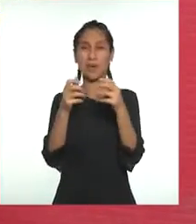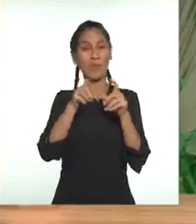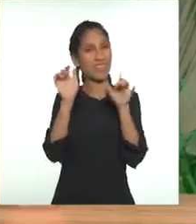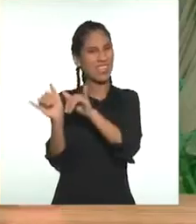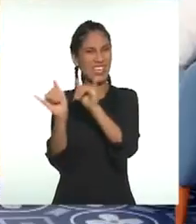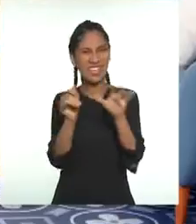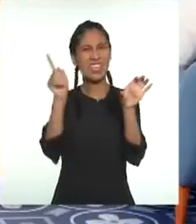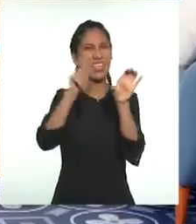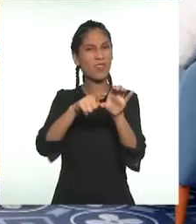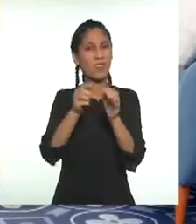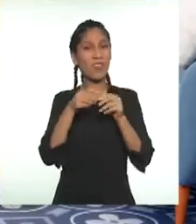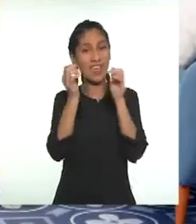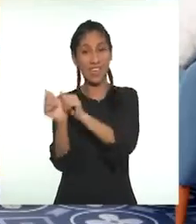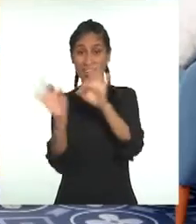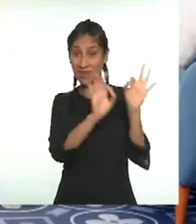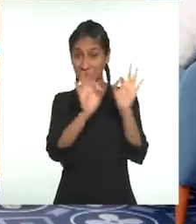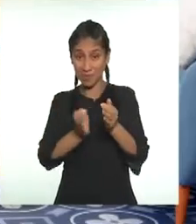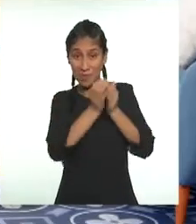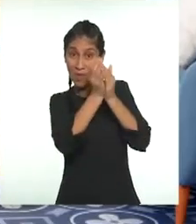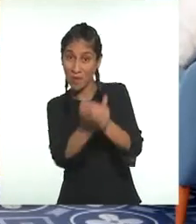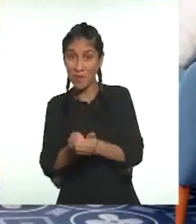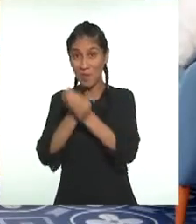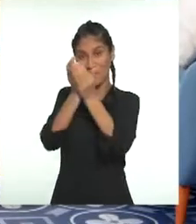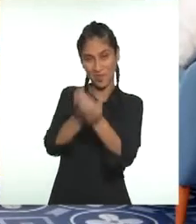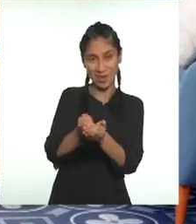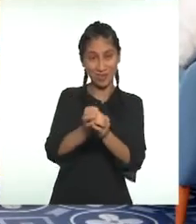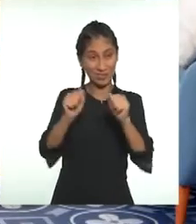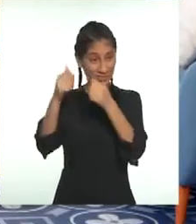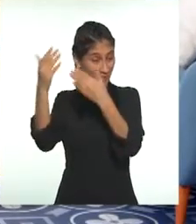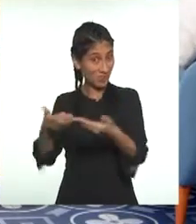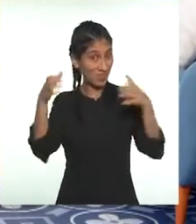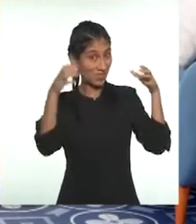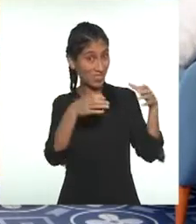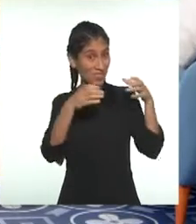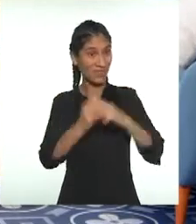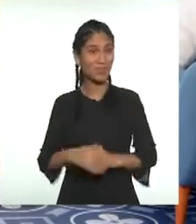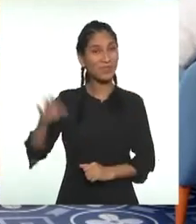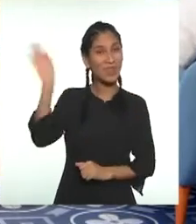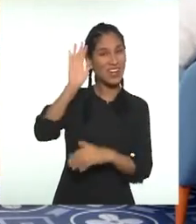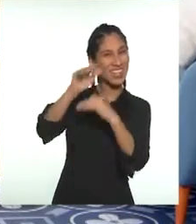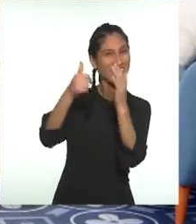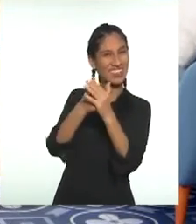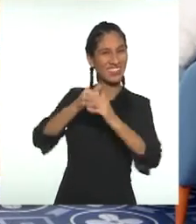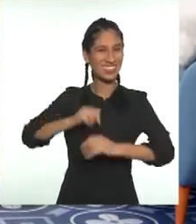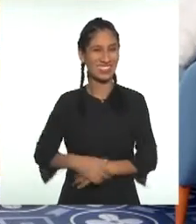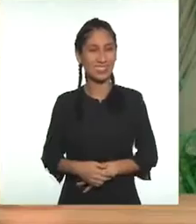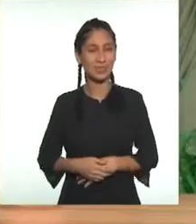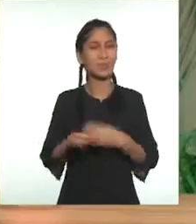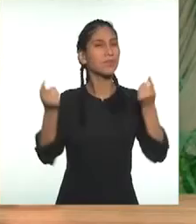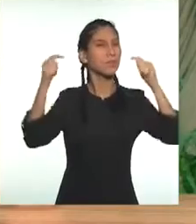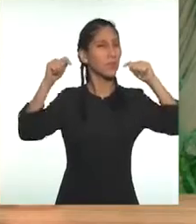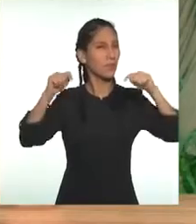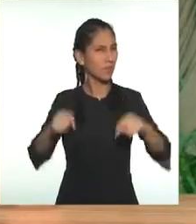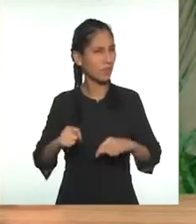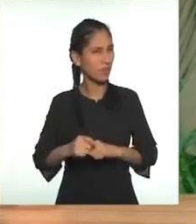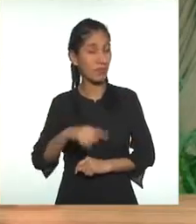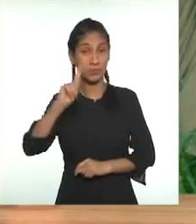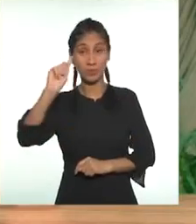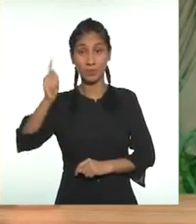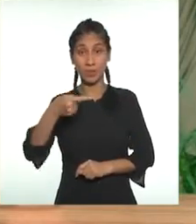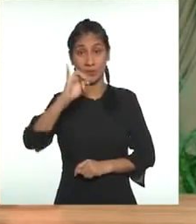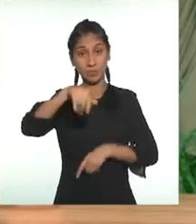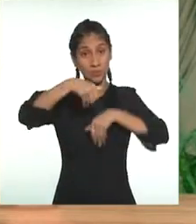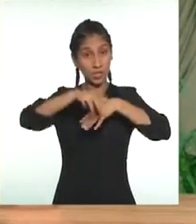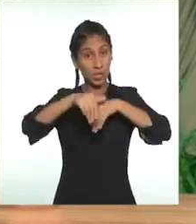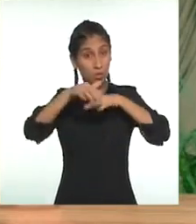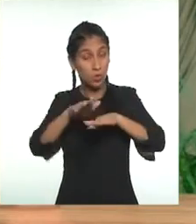barco. En eso estoy de acuerdo. ¿Invitamos al equipo? Hola a todas y a todos. Hoy, 1 de